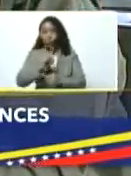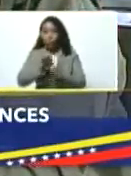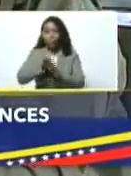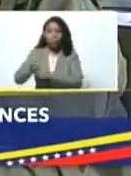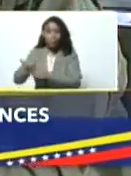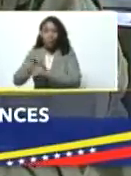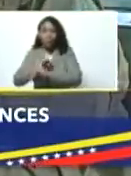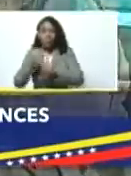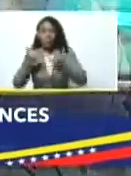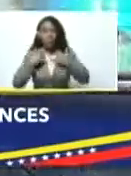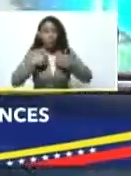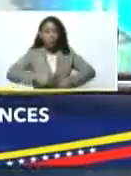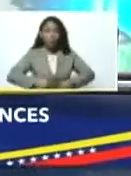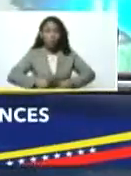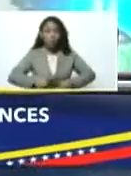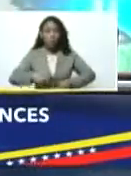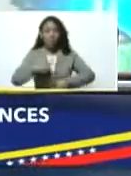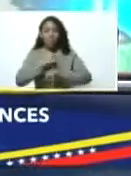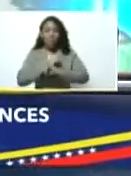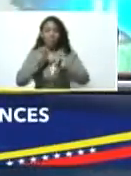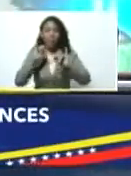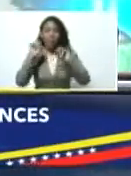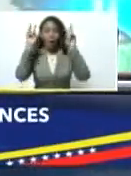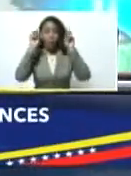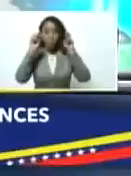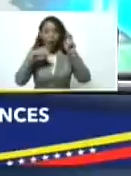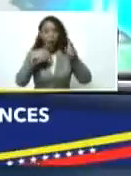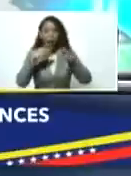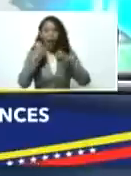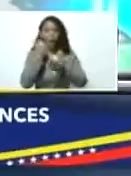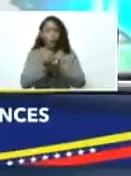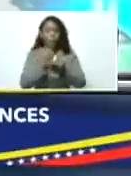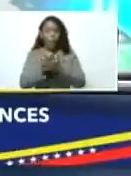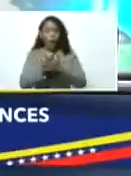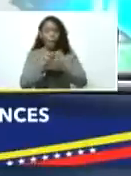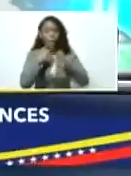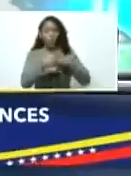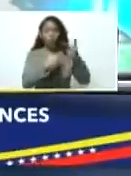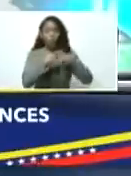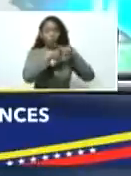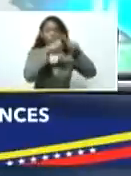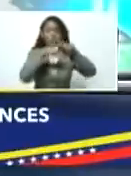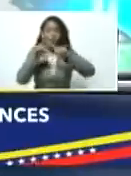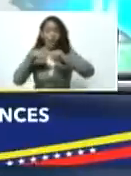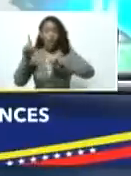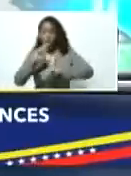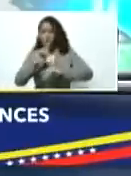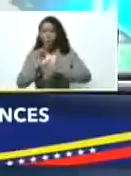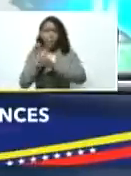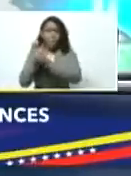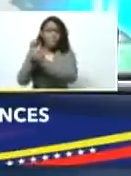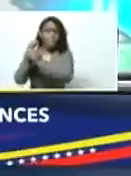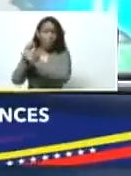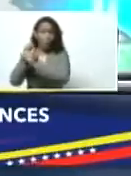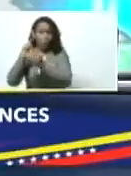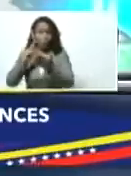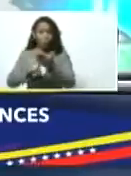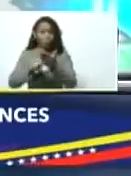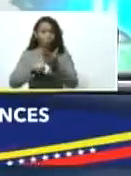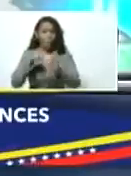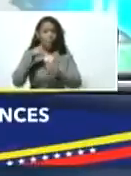de nacer la nueva economía productiva diversificada, no dependiente de la renta